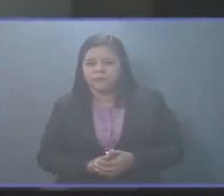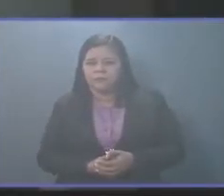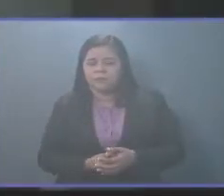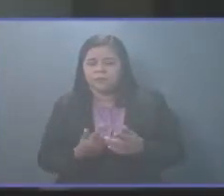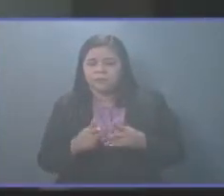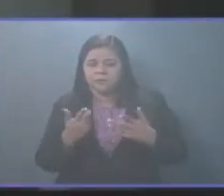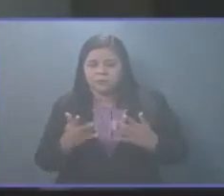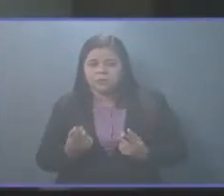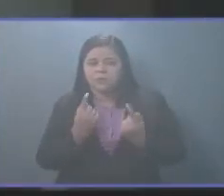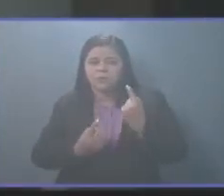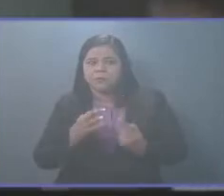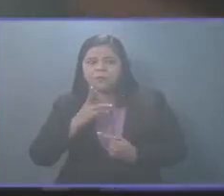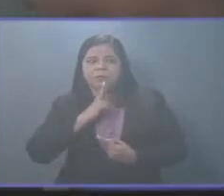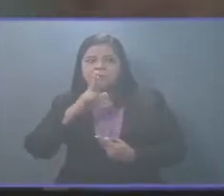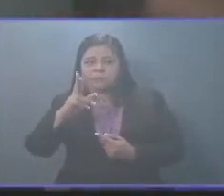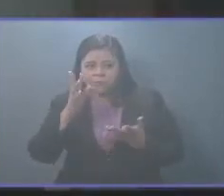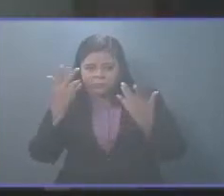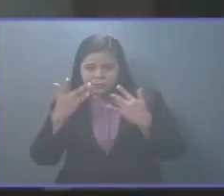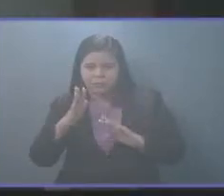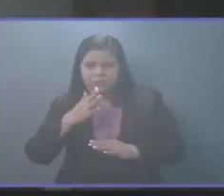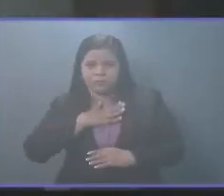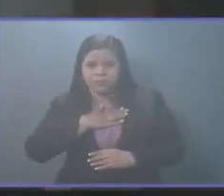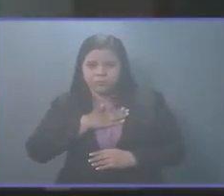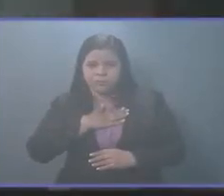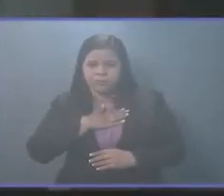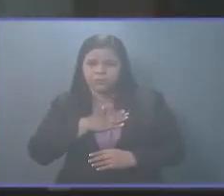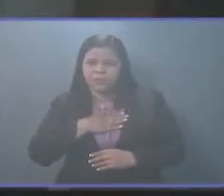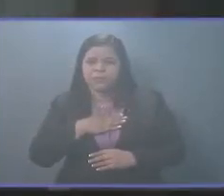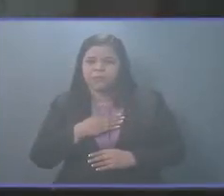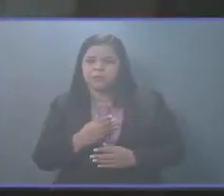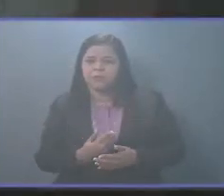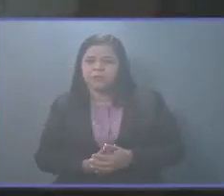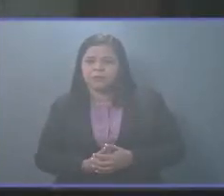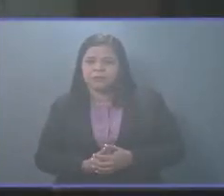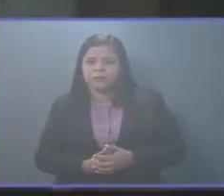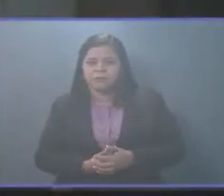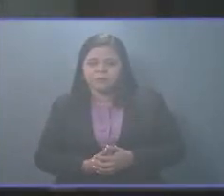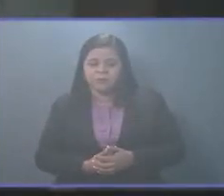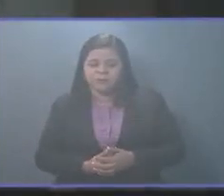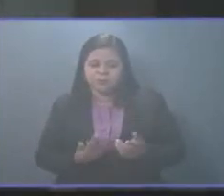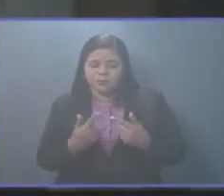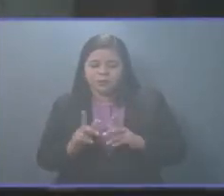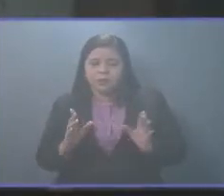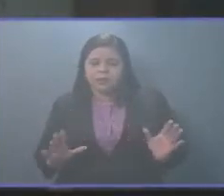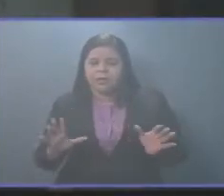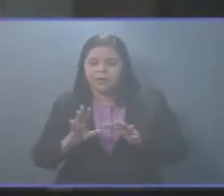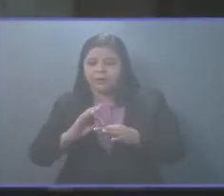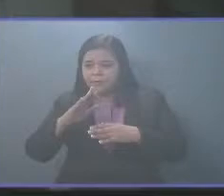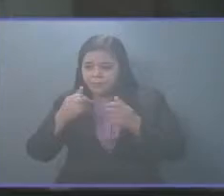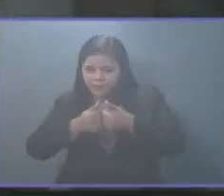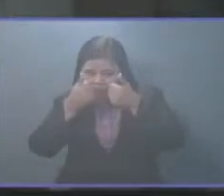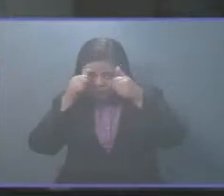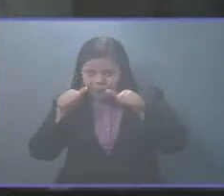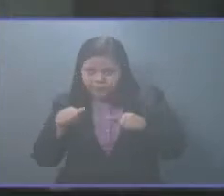la respuesta que les trasladó? Porque ahí sí también nos parece que